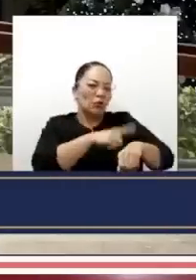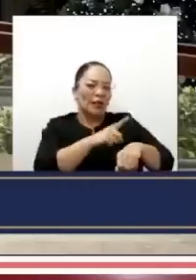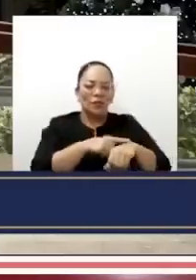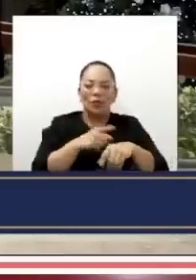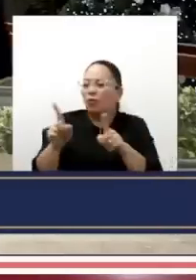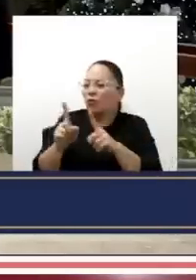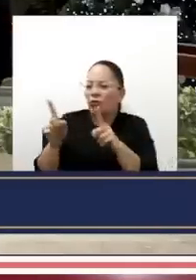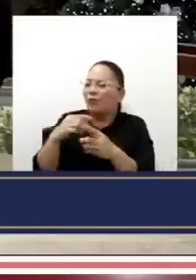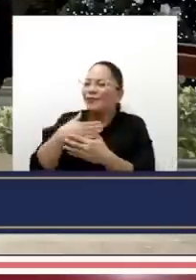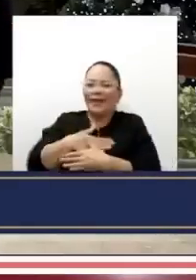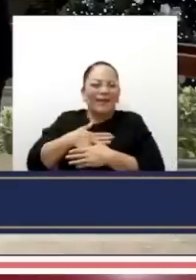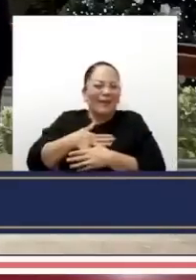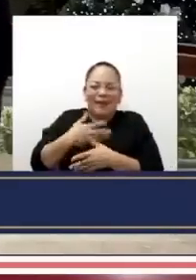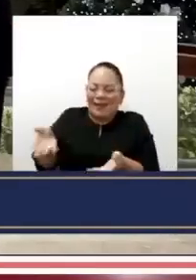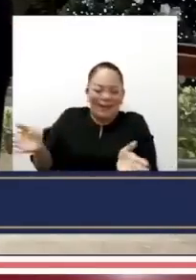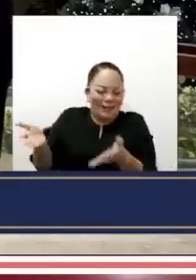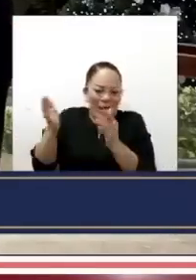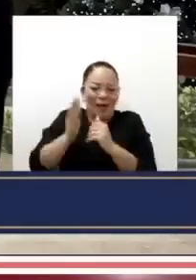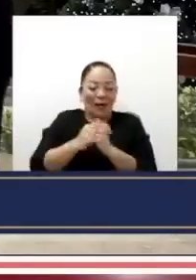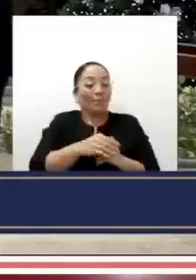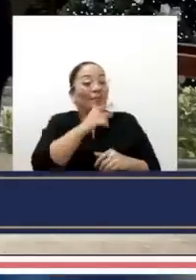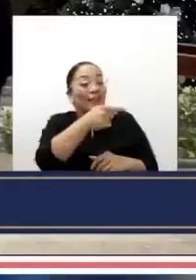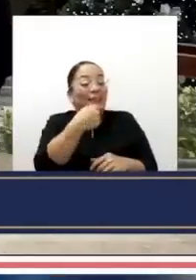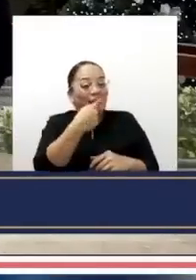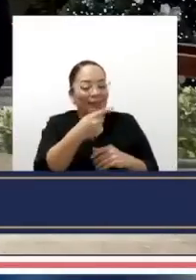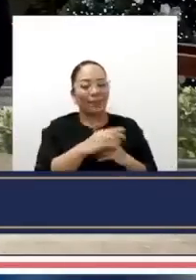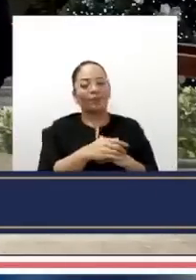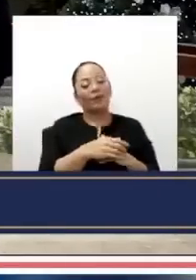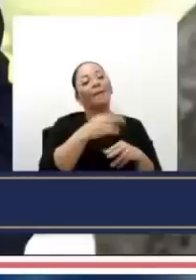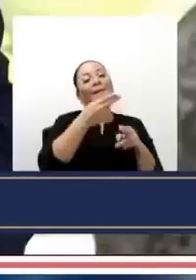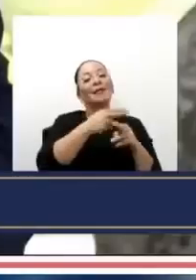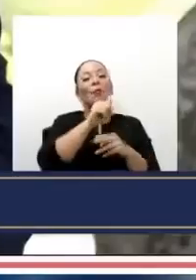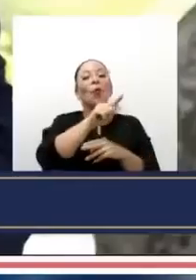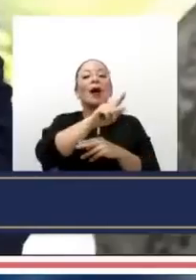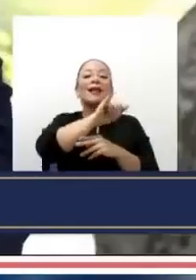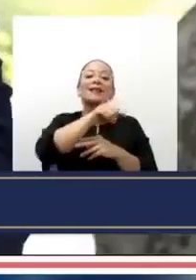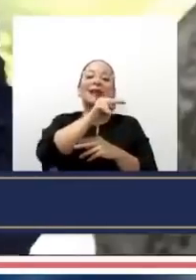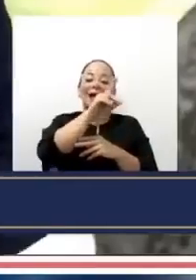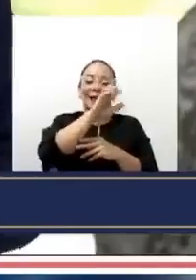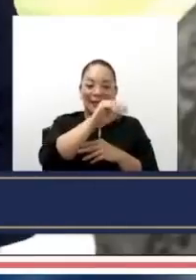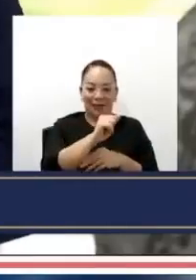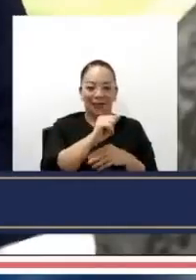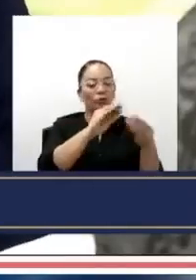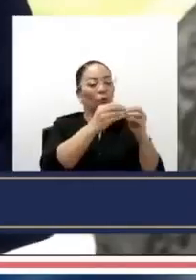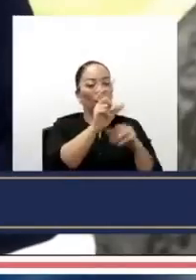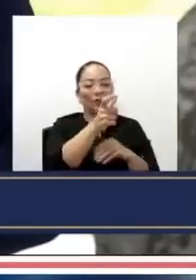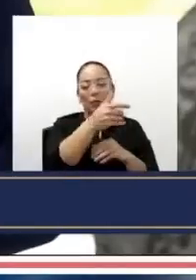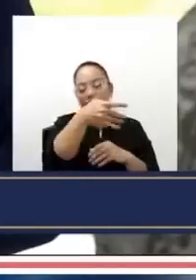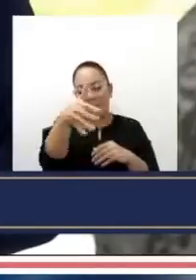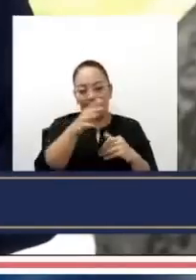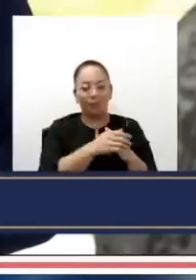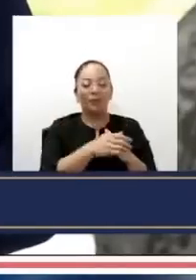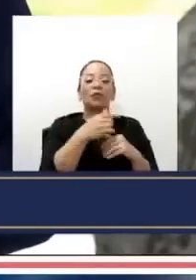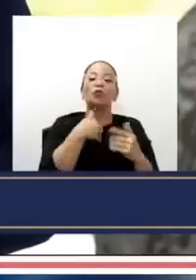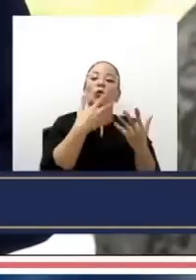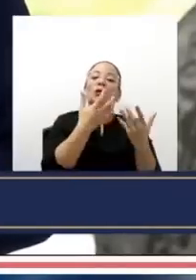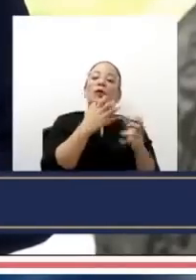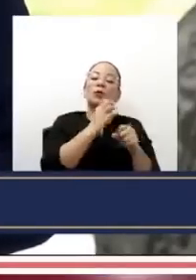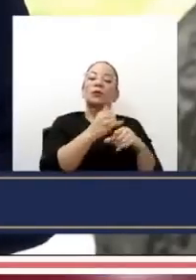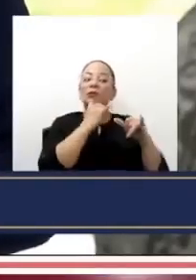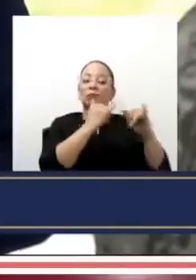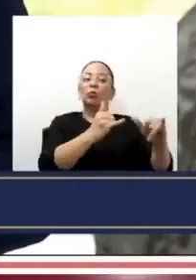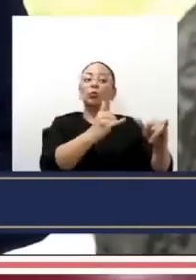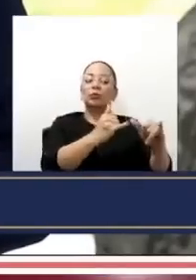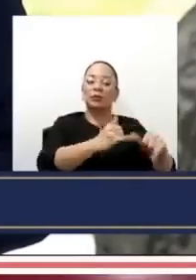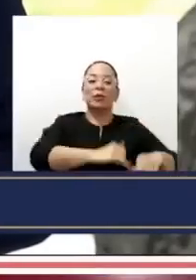Está divertidísimo esto, démosle. Sí, este dice: me llamo Alexander Rodríguez Badilla, cédula tal. Quiero hacer una denuncia